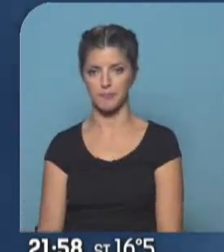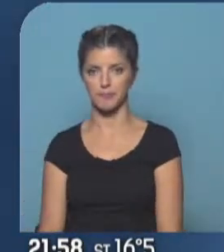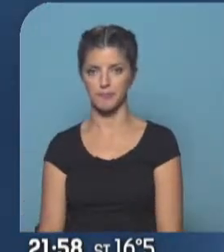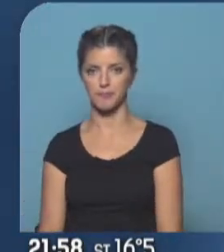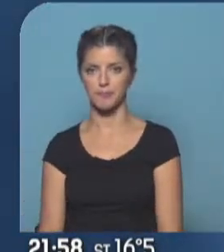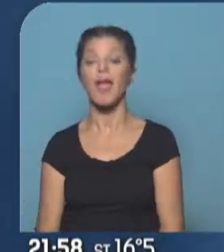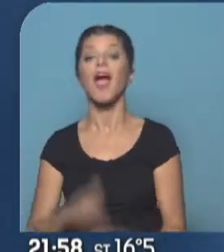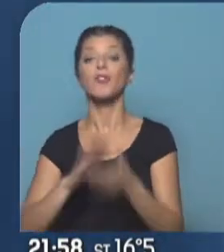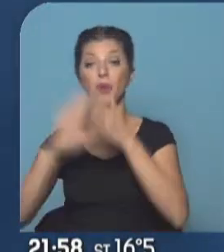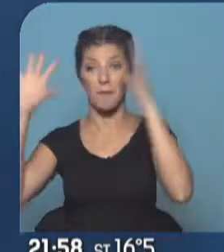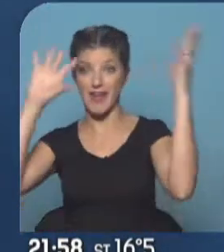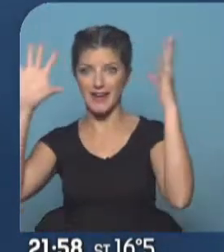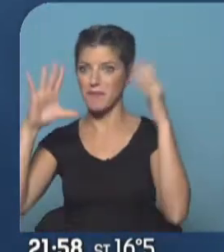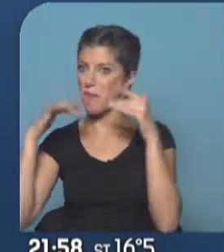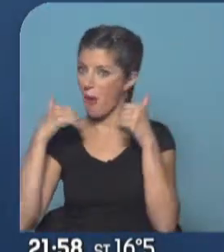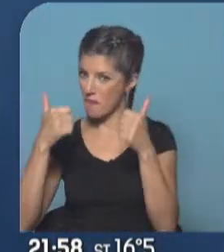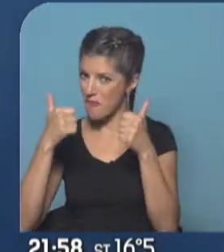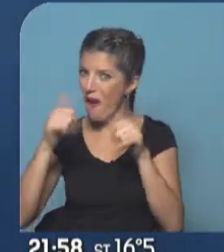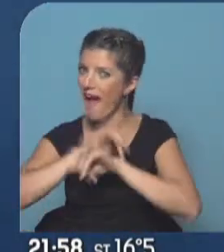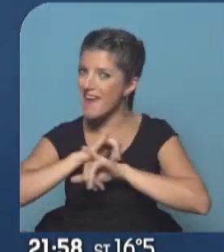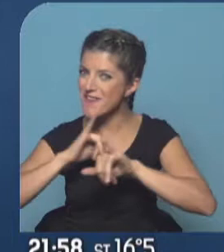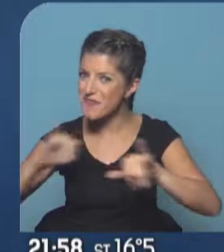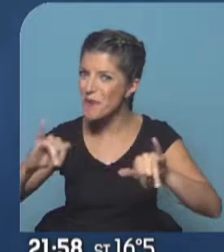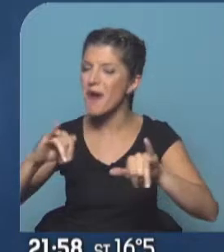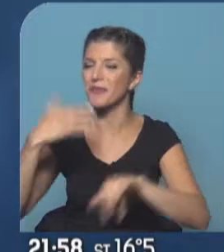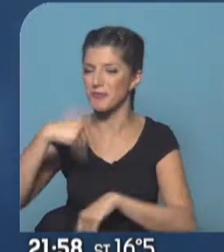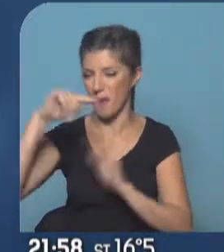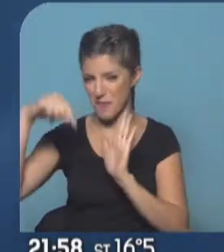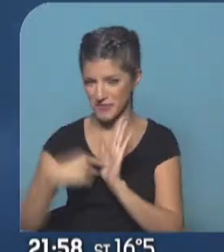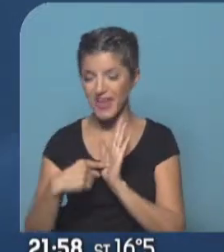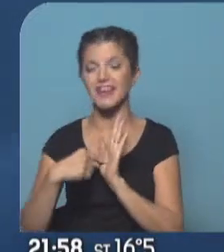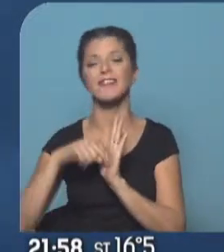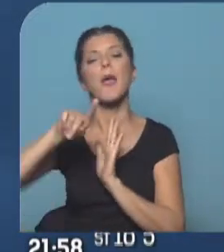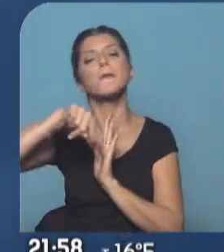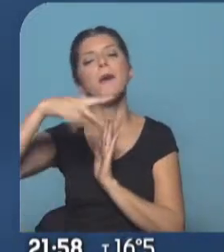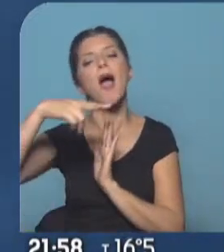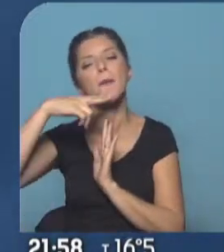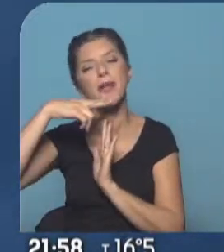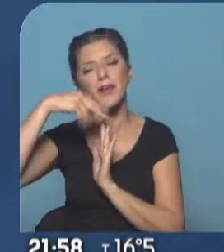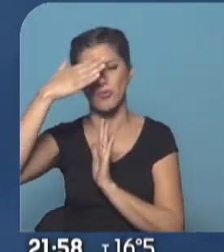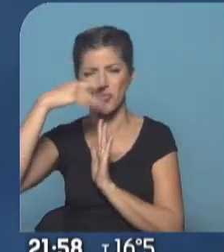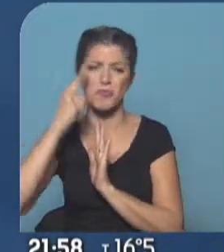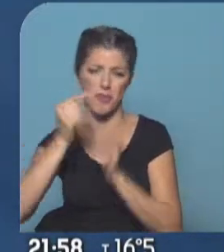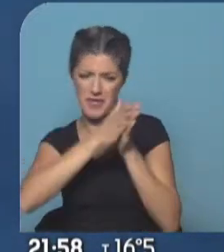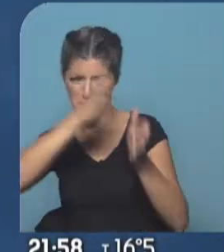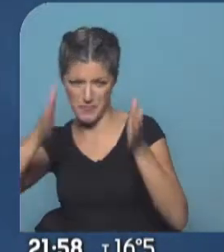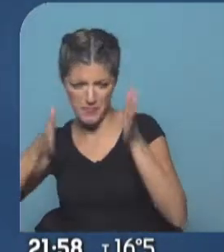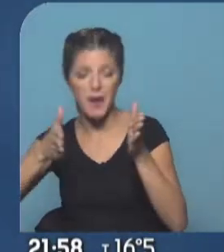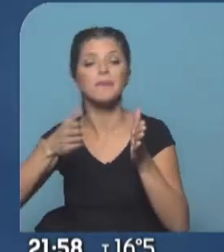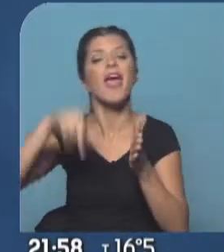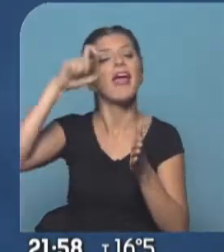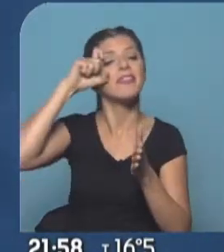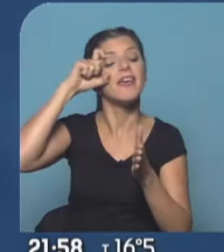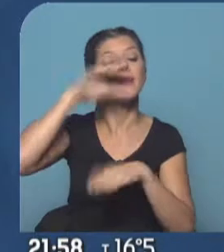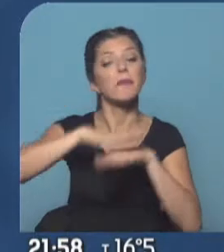Y en el pronóstico extendido hay muy buenas noticias para la ciudad de Buenos Aires para este fin de semana. Mañana viernes, último día de la semana, 10 grados la mínima, 18 la